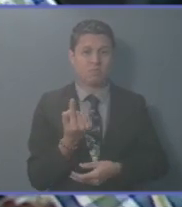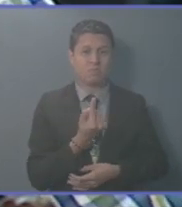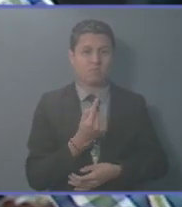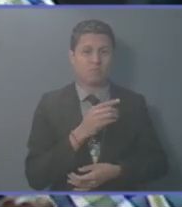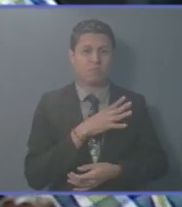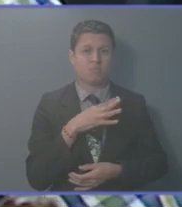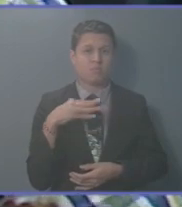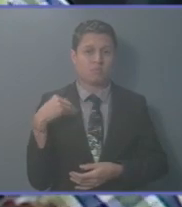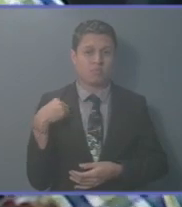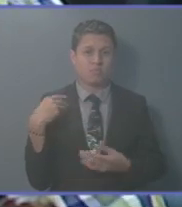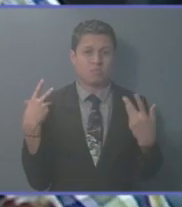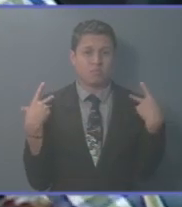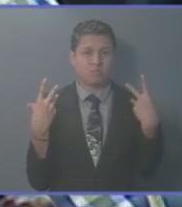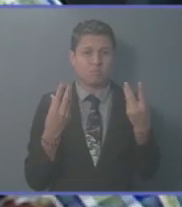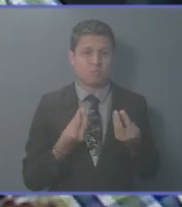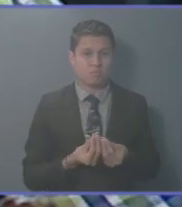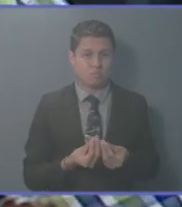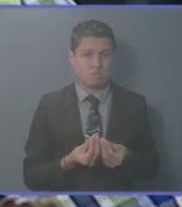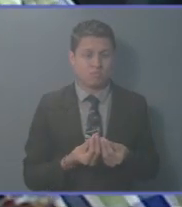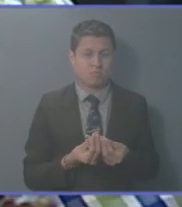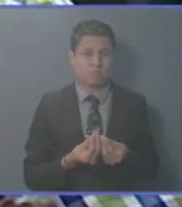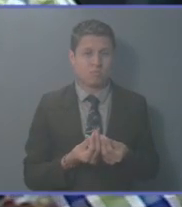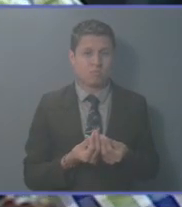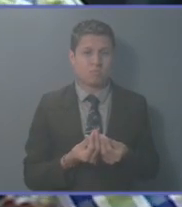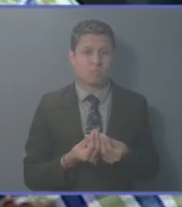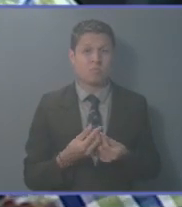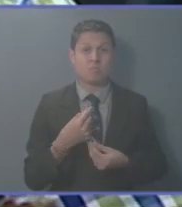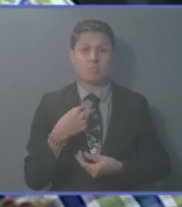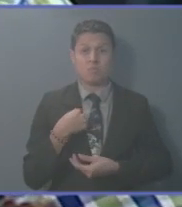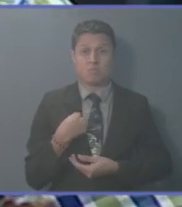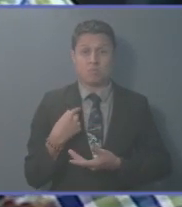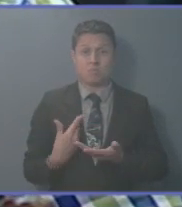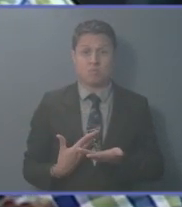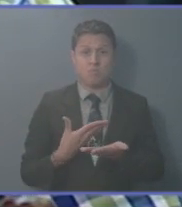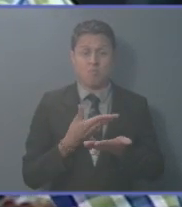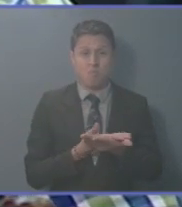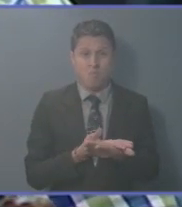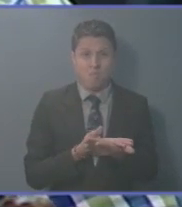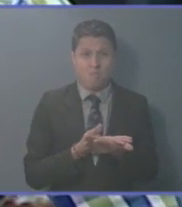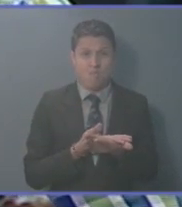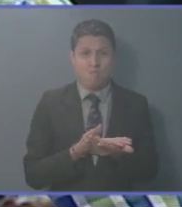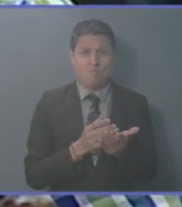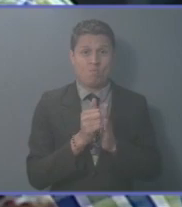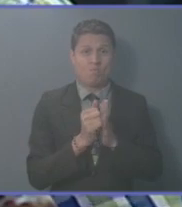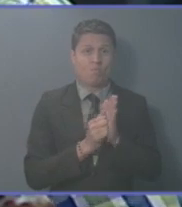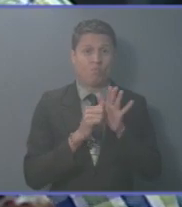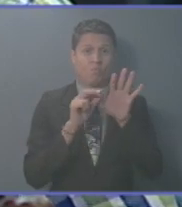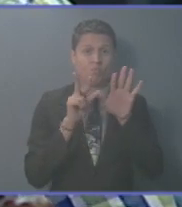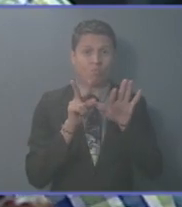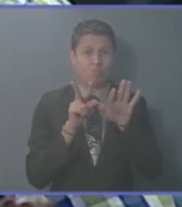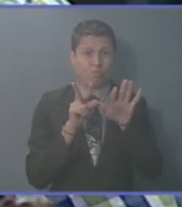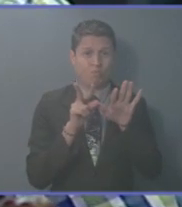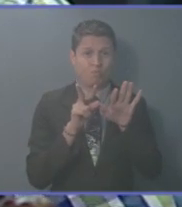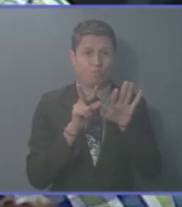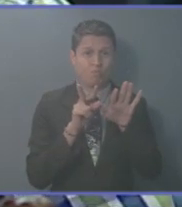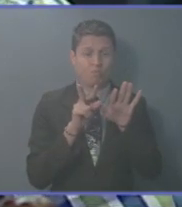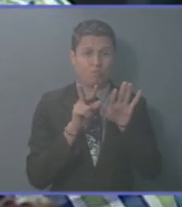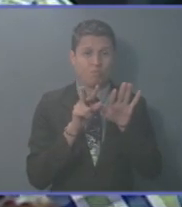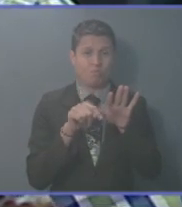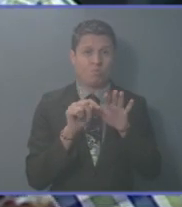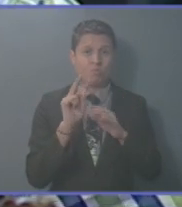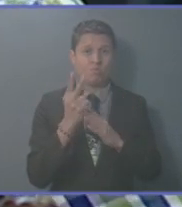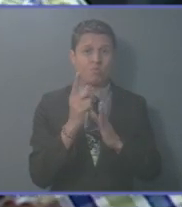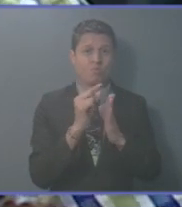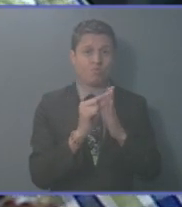Y yo tengo una propuesta para que se agregue al artículo 7, que hoy por hoy tiene dos